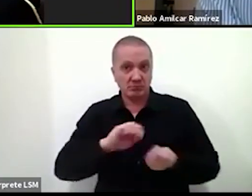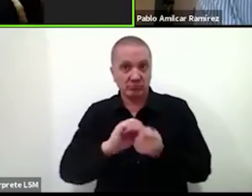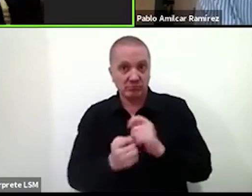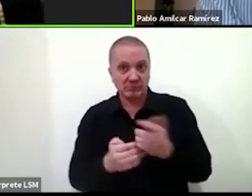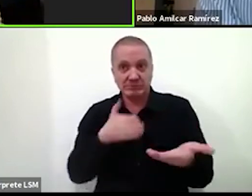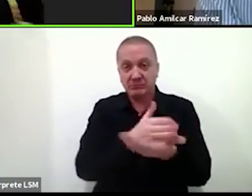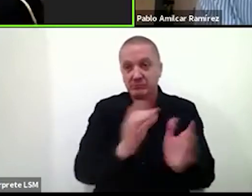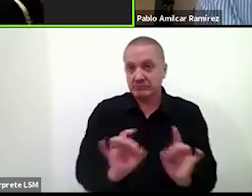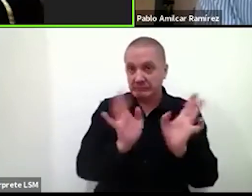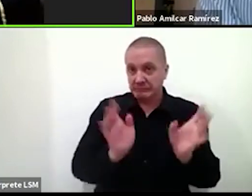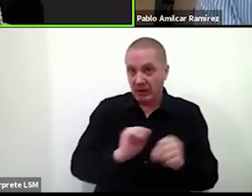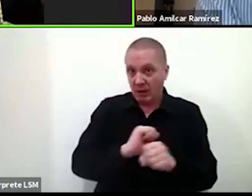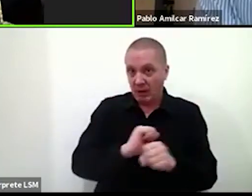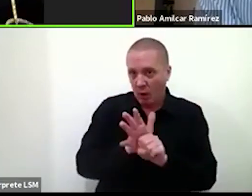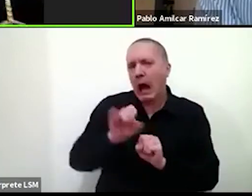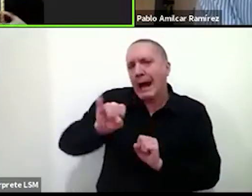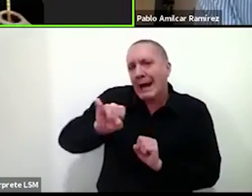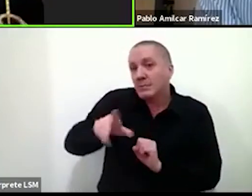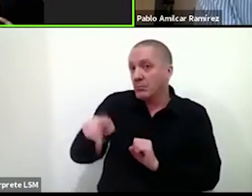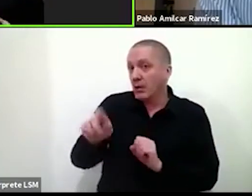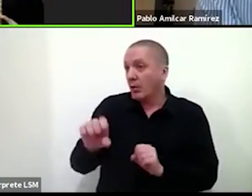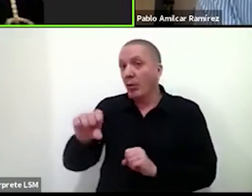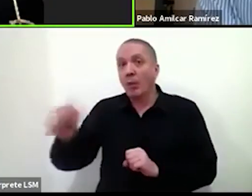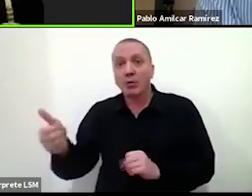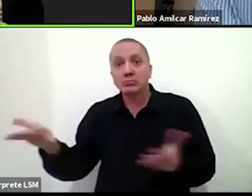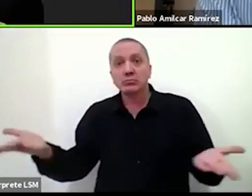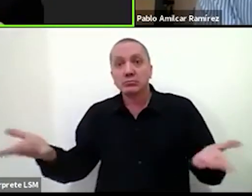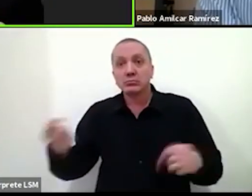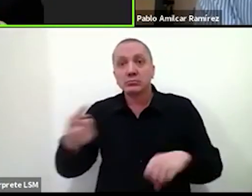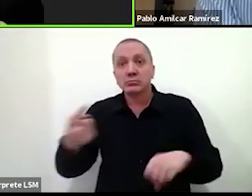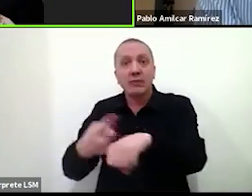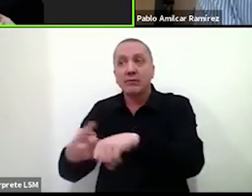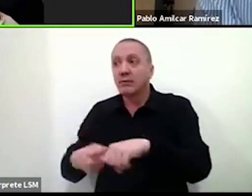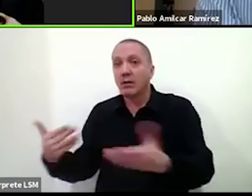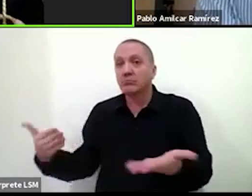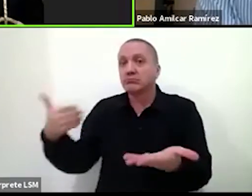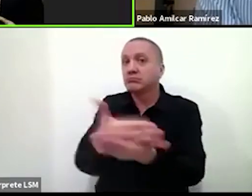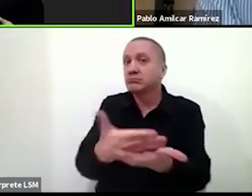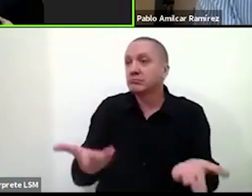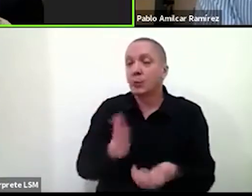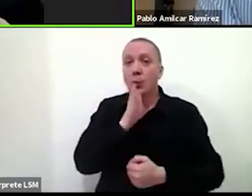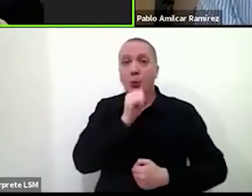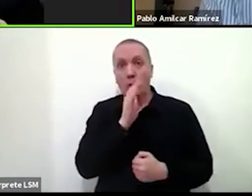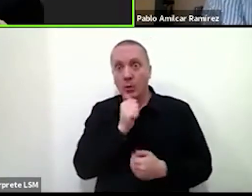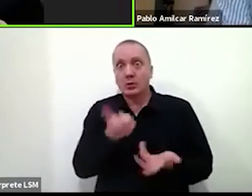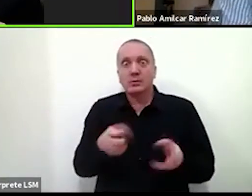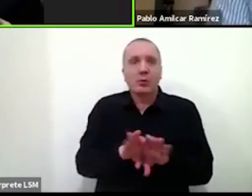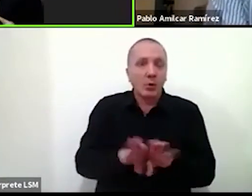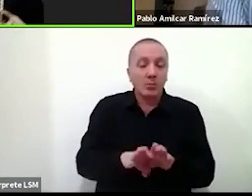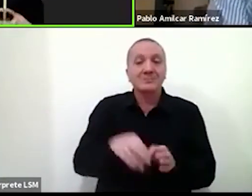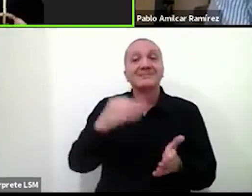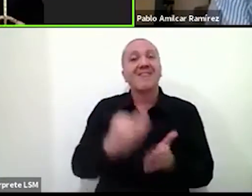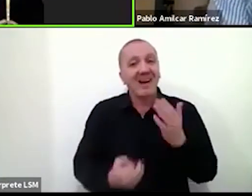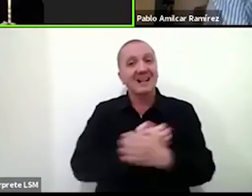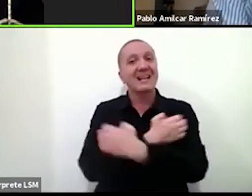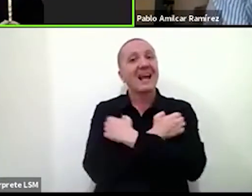COVID, no en otros casos. Todavía se están organizando a ver cómo dan respuesta y falta también la educación sexual integral en